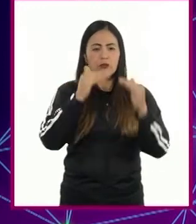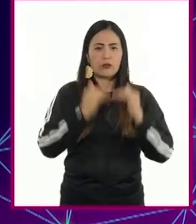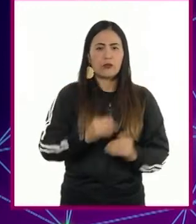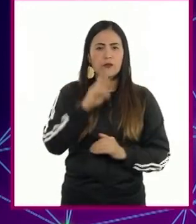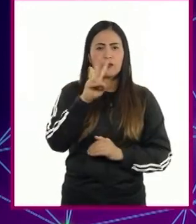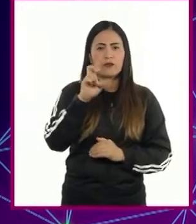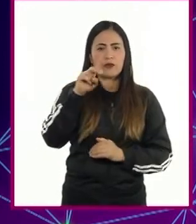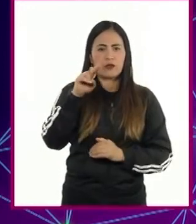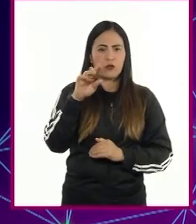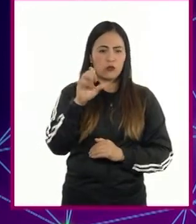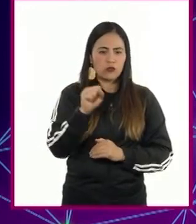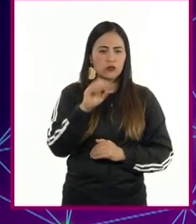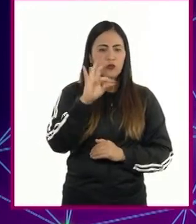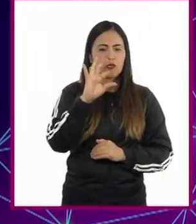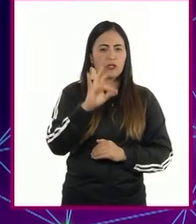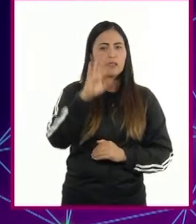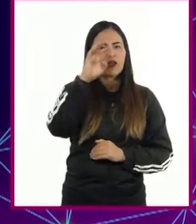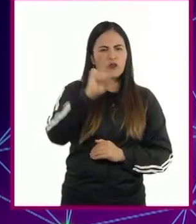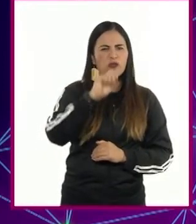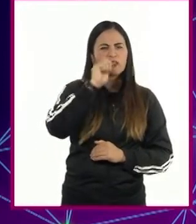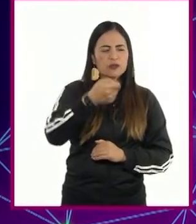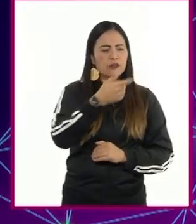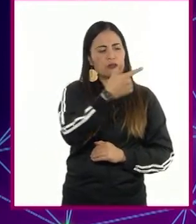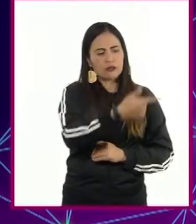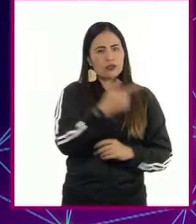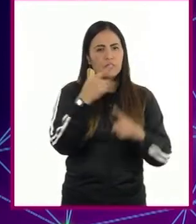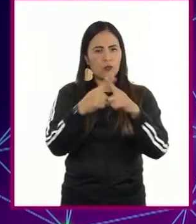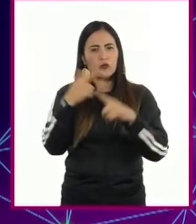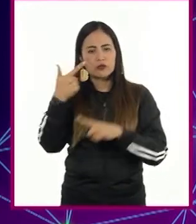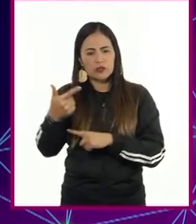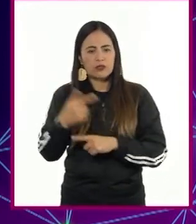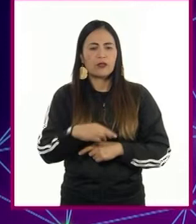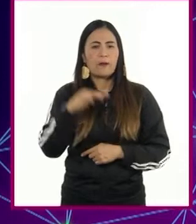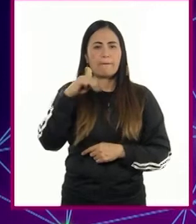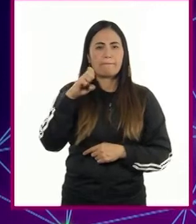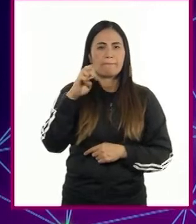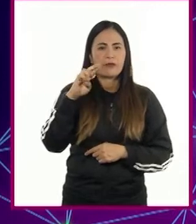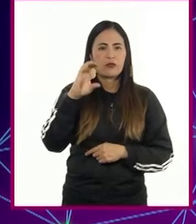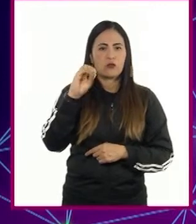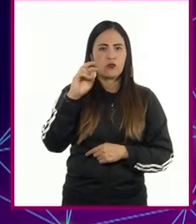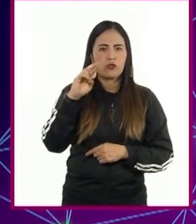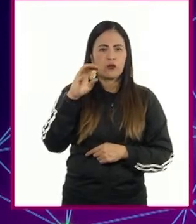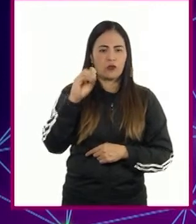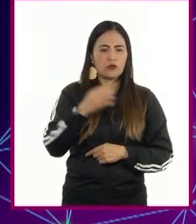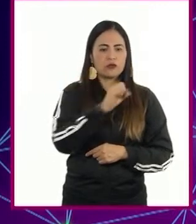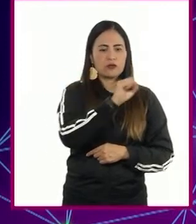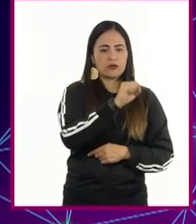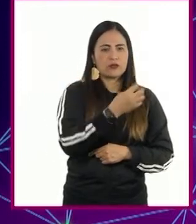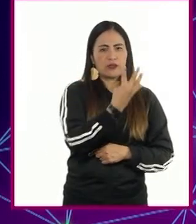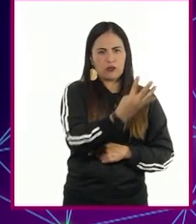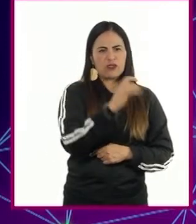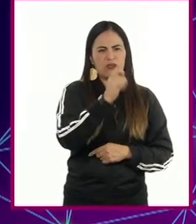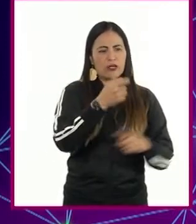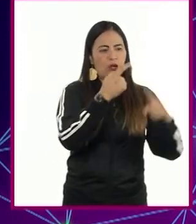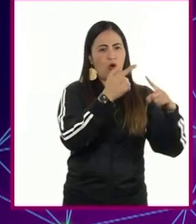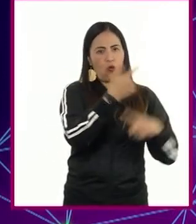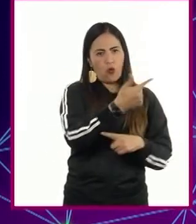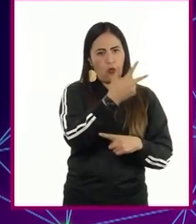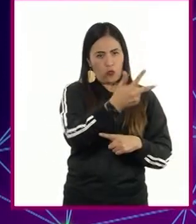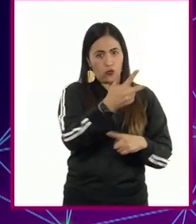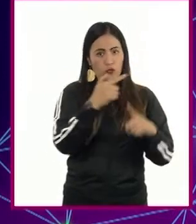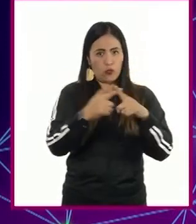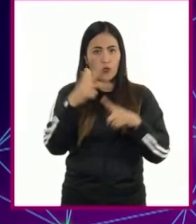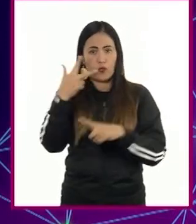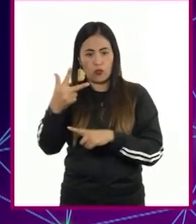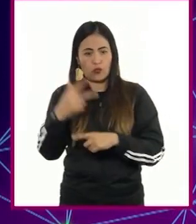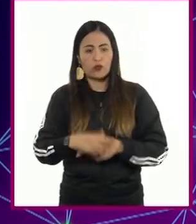Venus, de 7 por 7. Mercurio 64, 8 por 8. Y